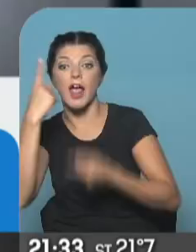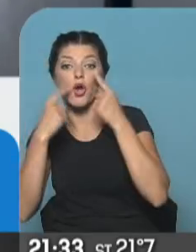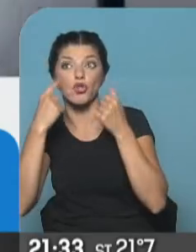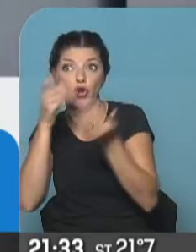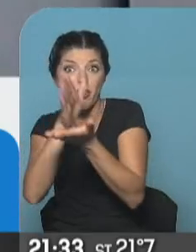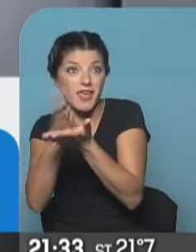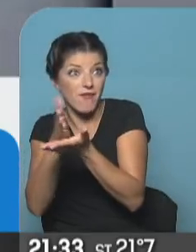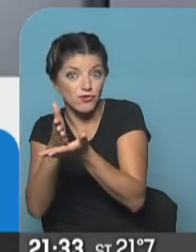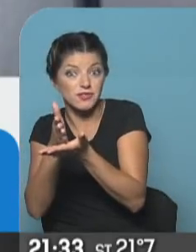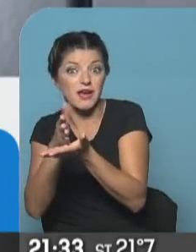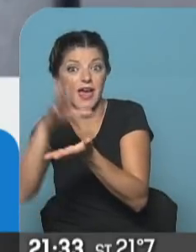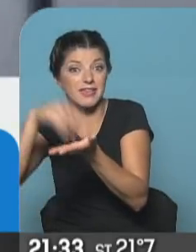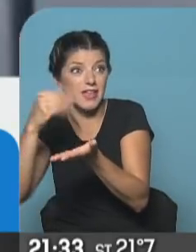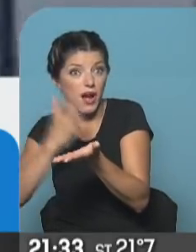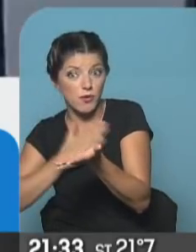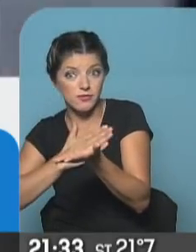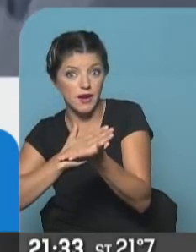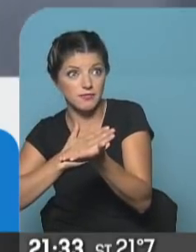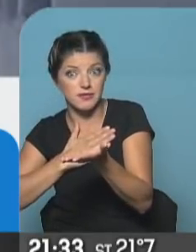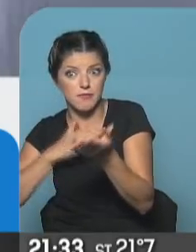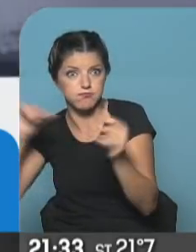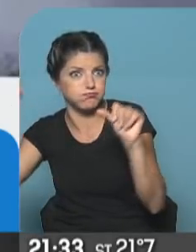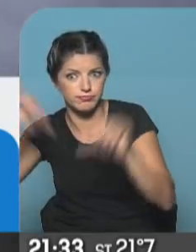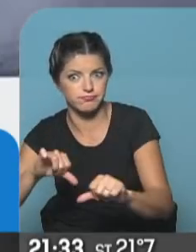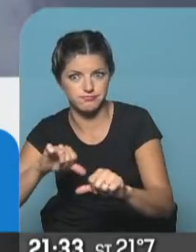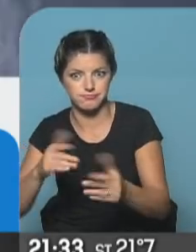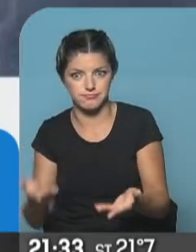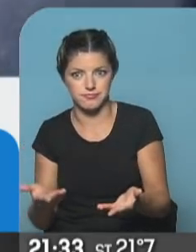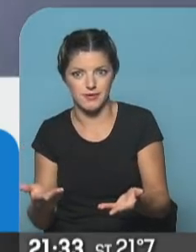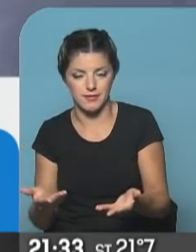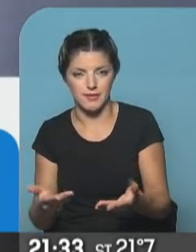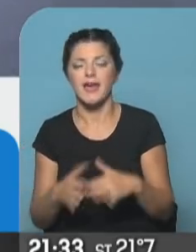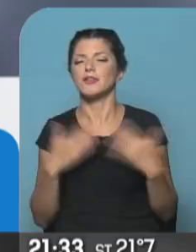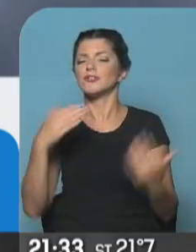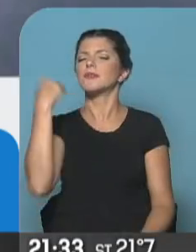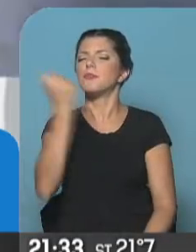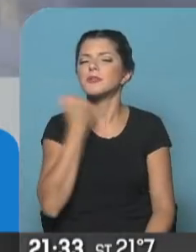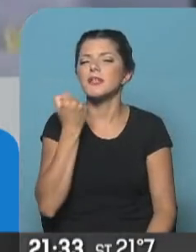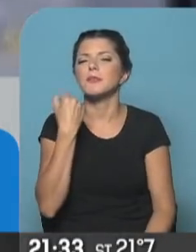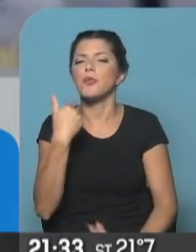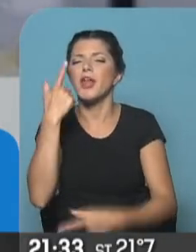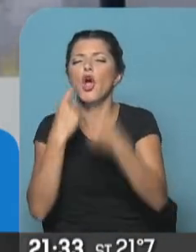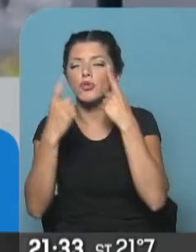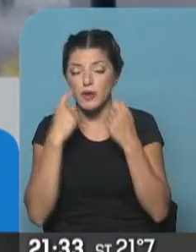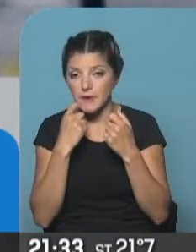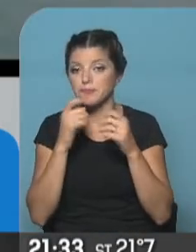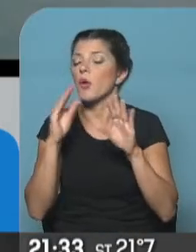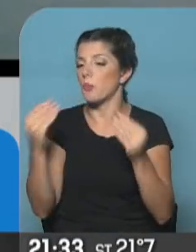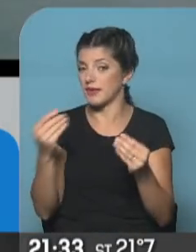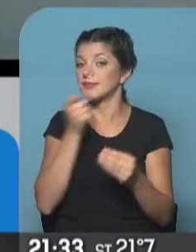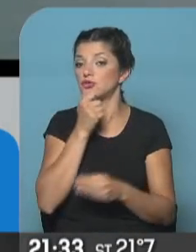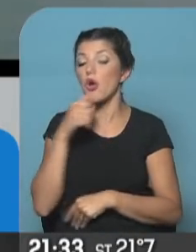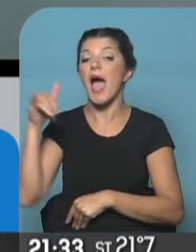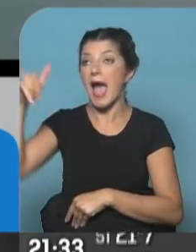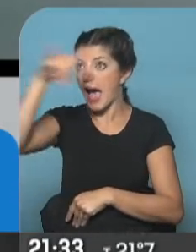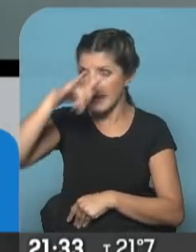nuestras fronteras. Entonces, es fundamental recuperar ese control, porque si usted no controla el espacio